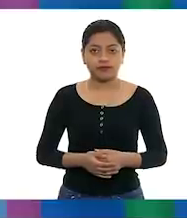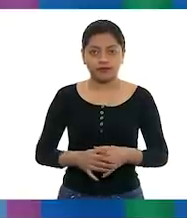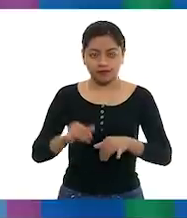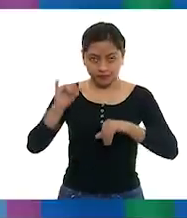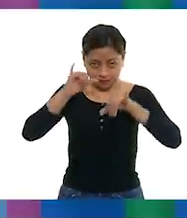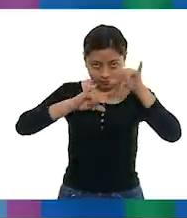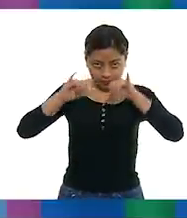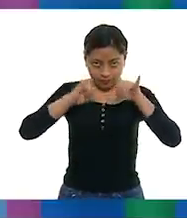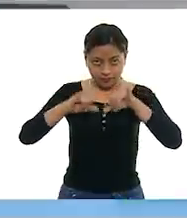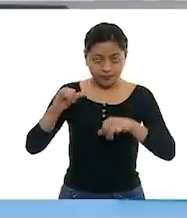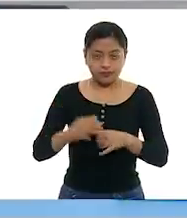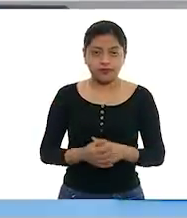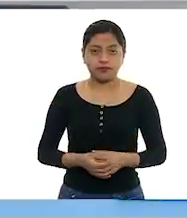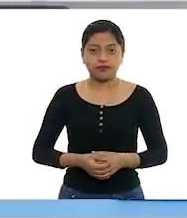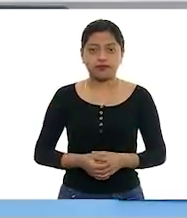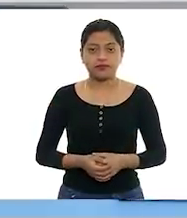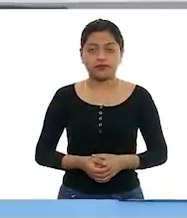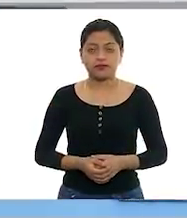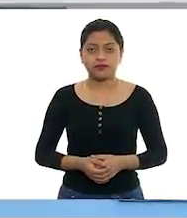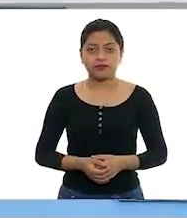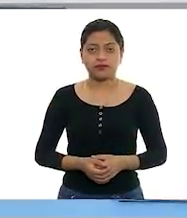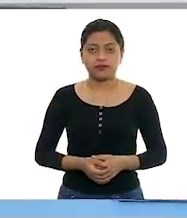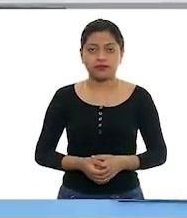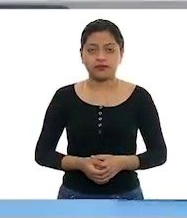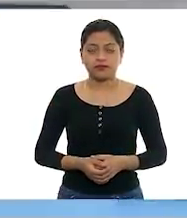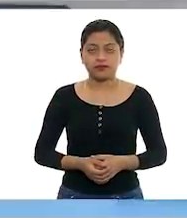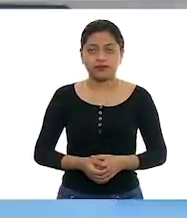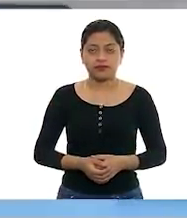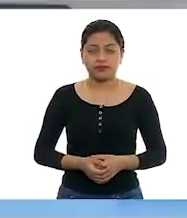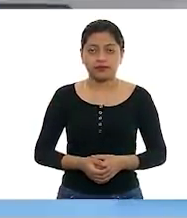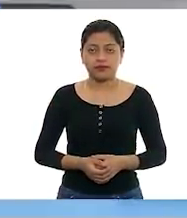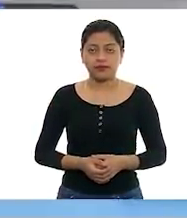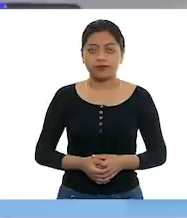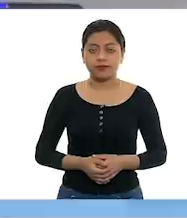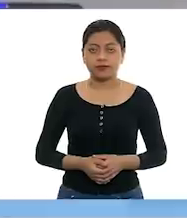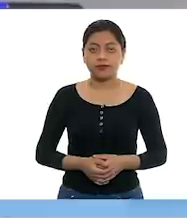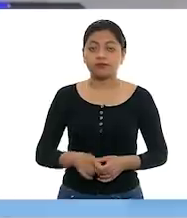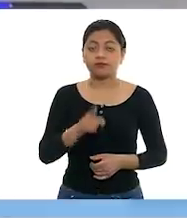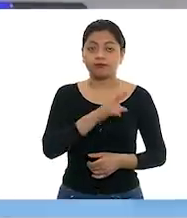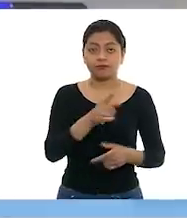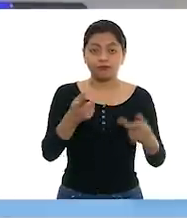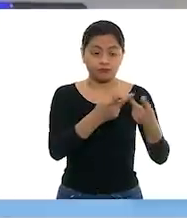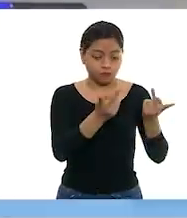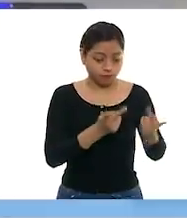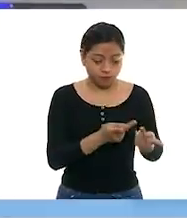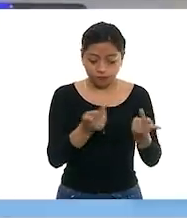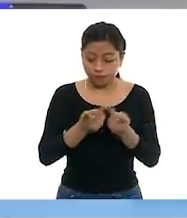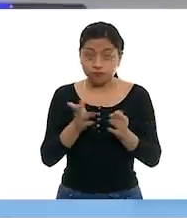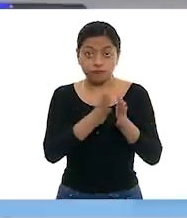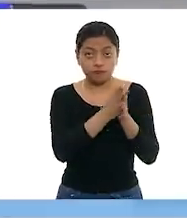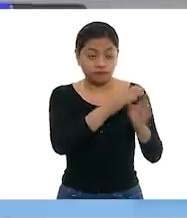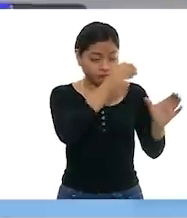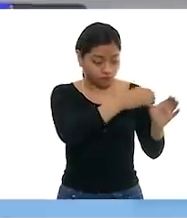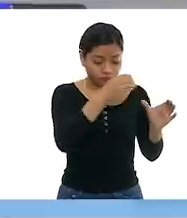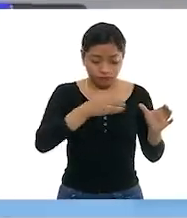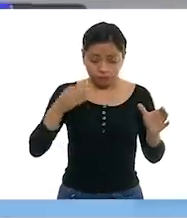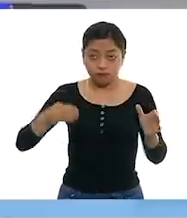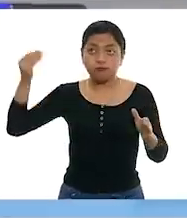experimento. Sí, muy bien. Y vamos a poner entonces los 3 platos con los 3 chocolates al